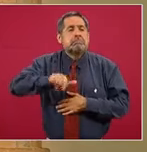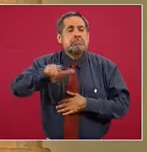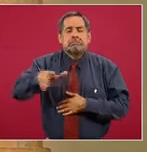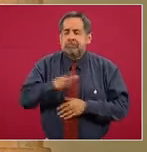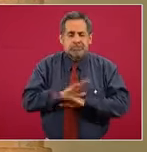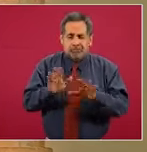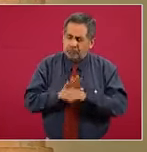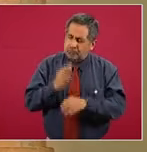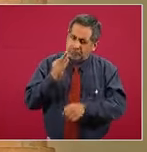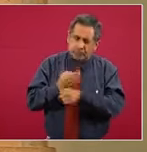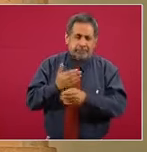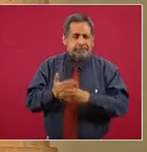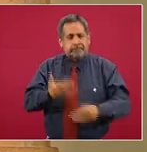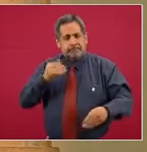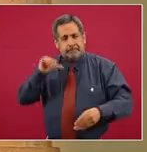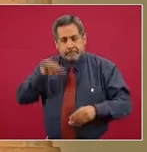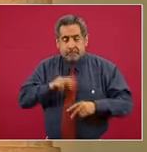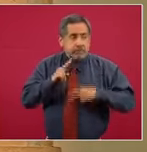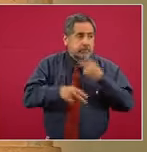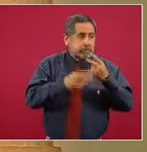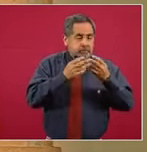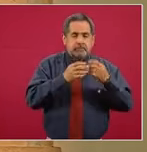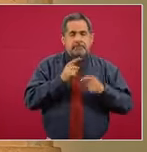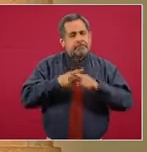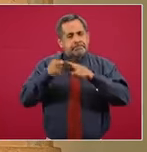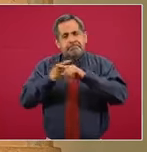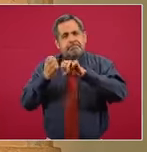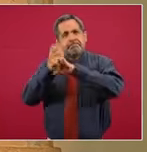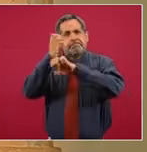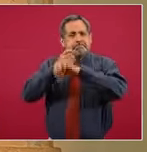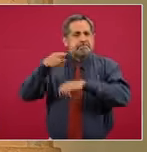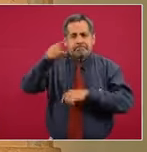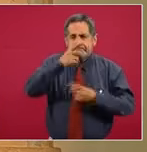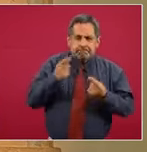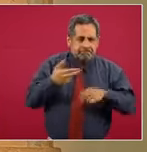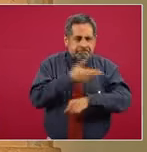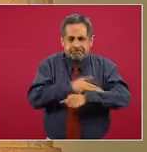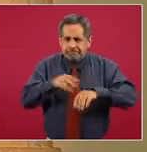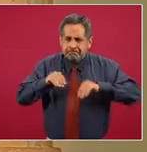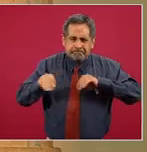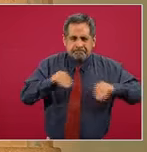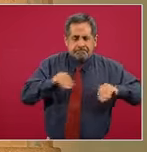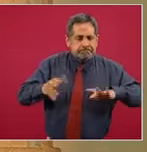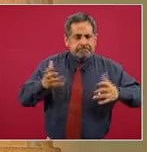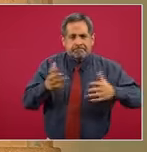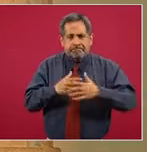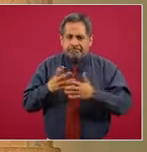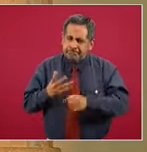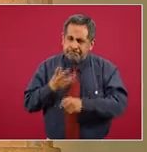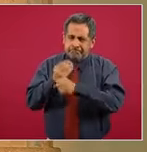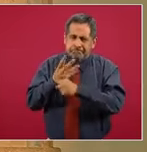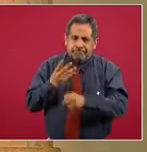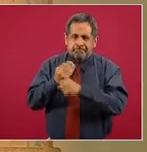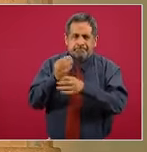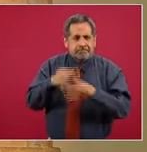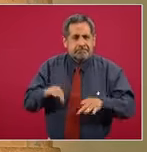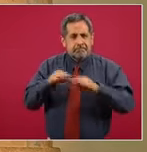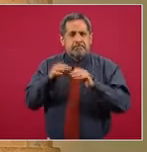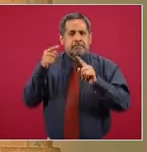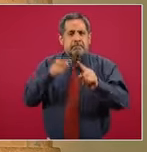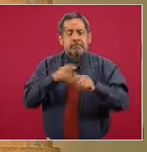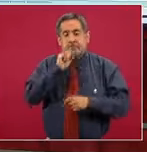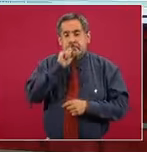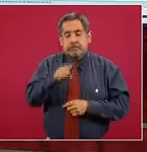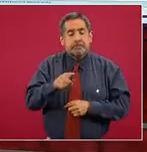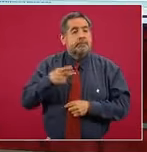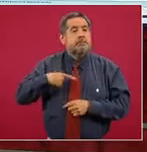el reforzar a las secretarías de salud que están haciendo este despliegue muy importante a nivel territorial, reforzar esta actividad, pero por otro lado